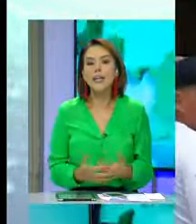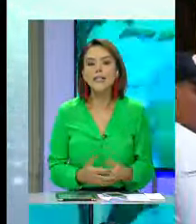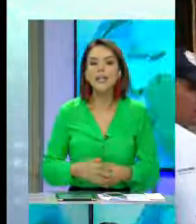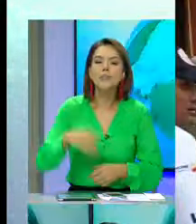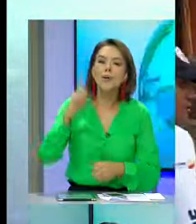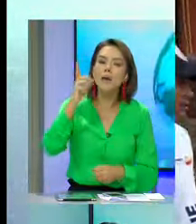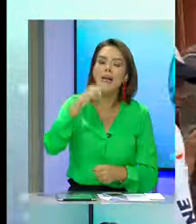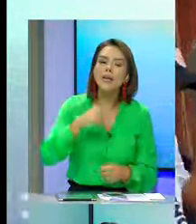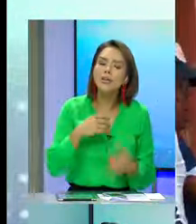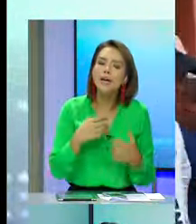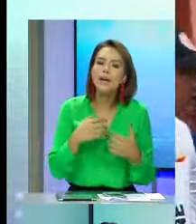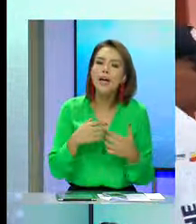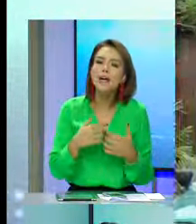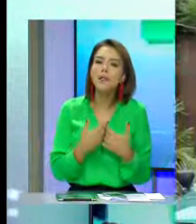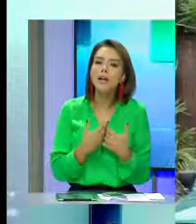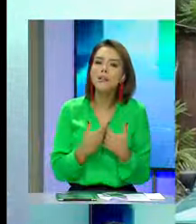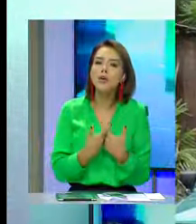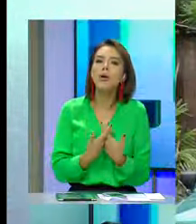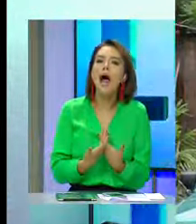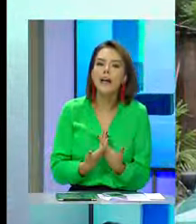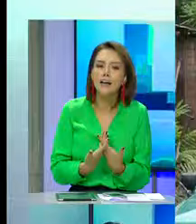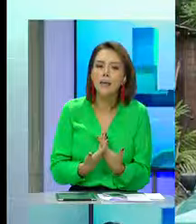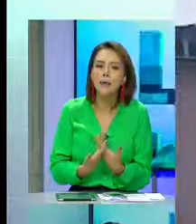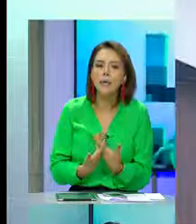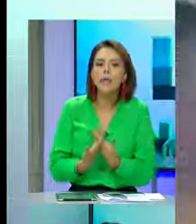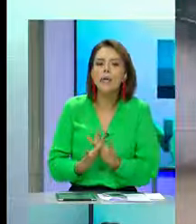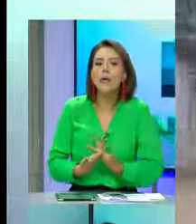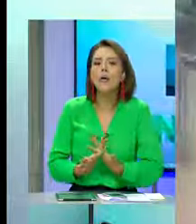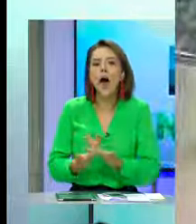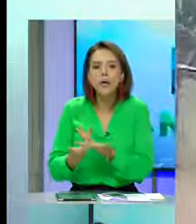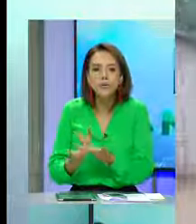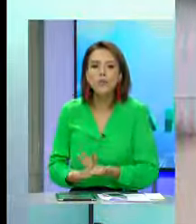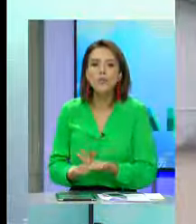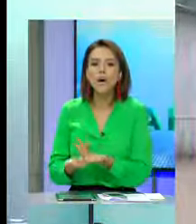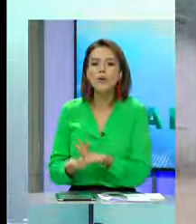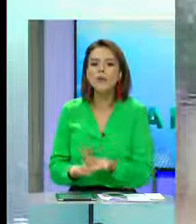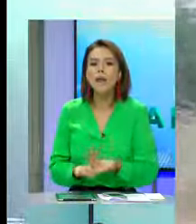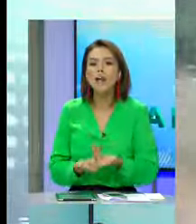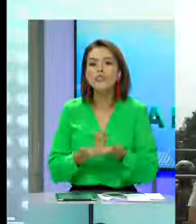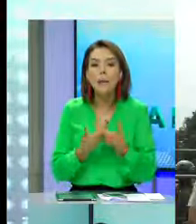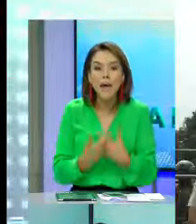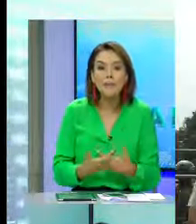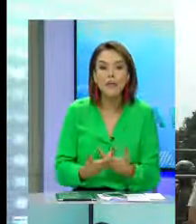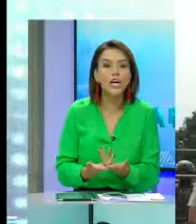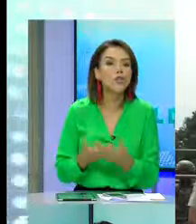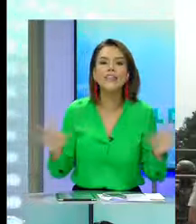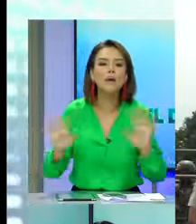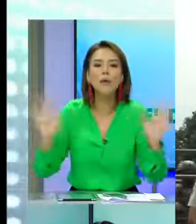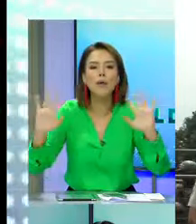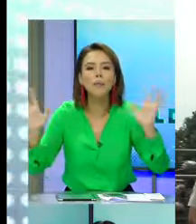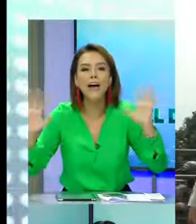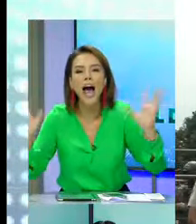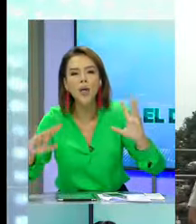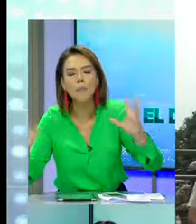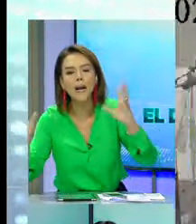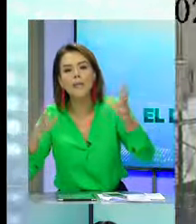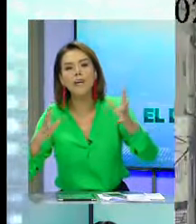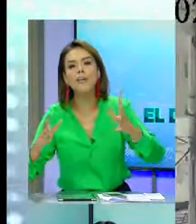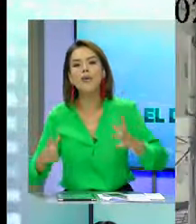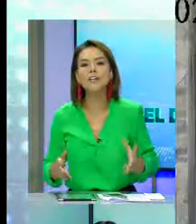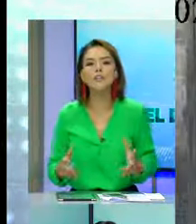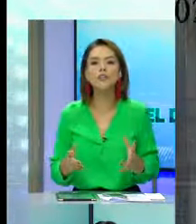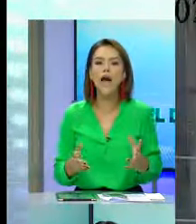se han dicho, pero más allá yo digo, es el gobierno local, porque por algo hay un presupuesto, por algo sabemos que no estamos preparados para estos